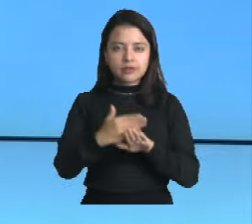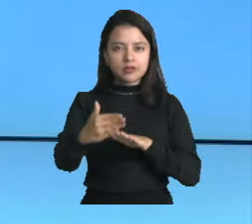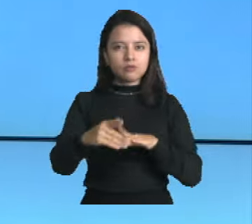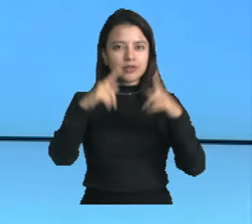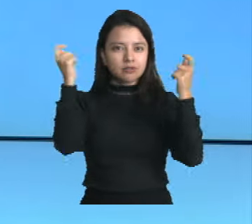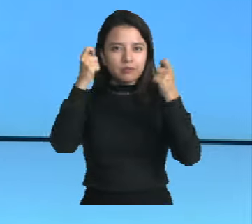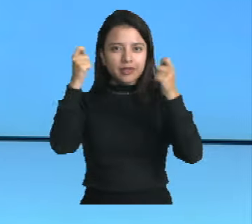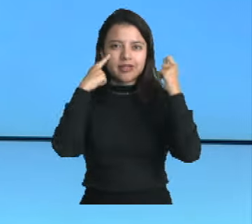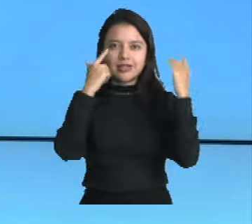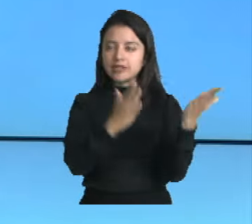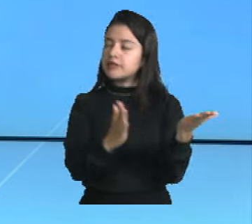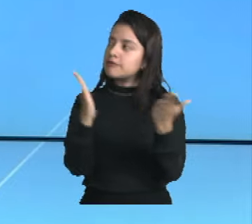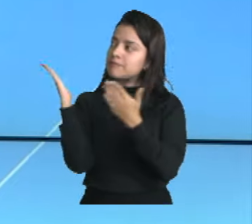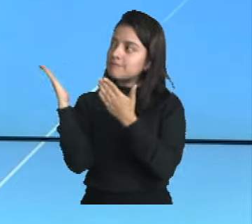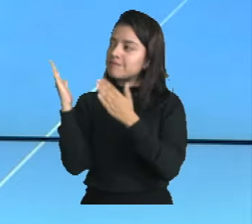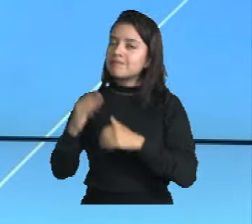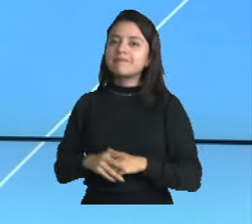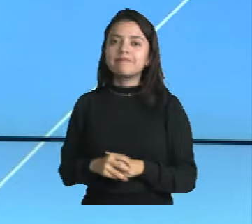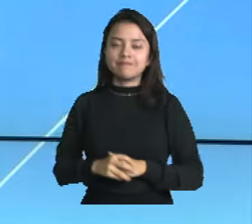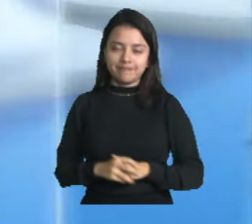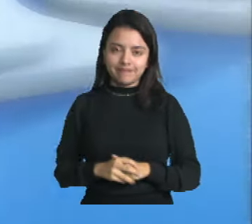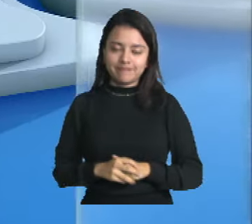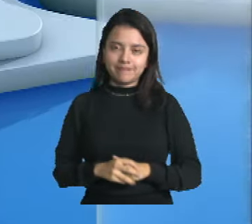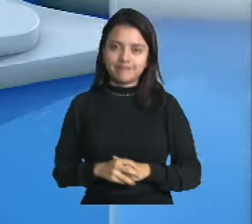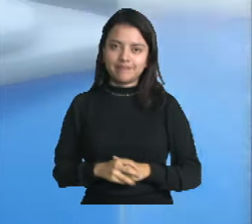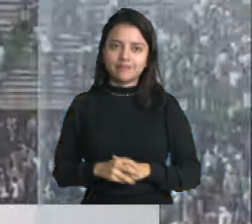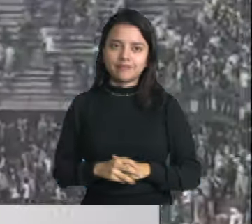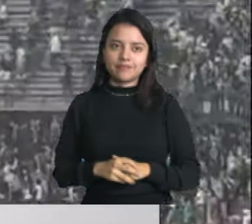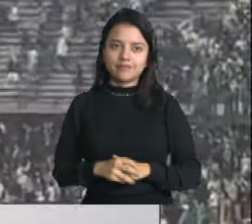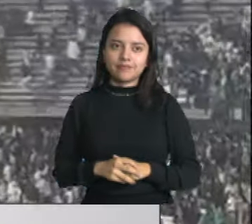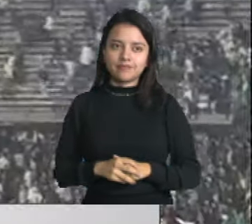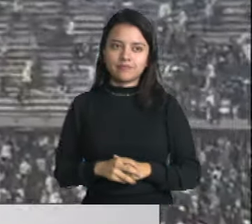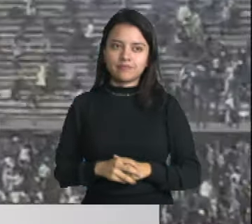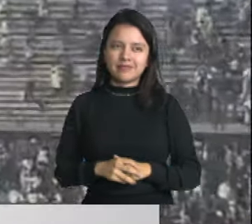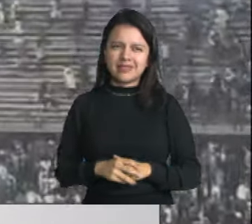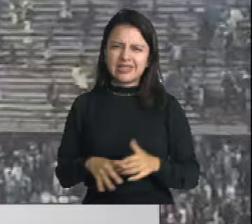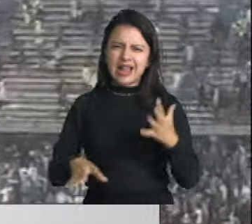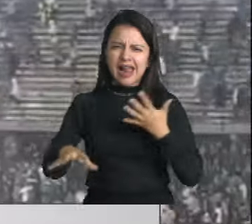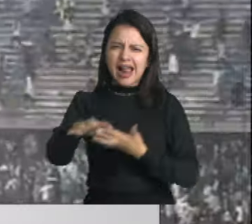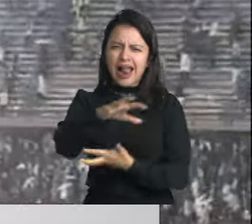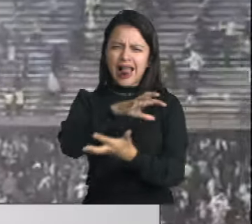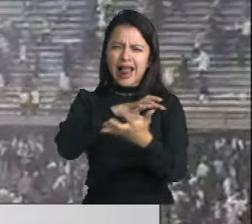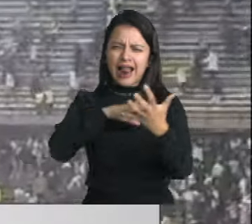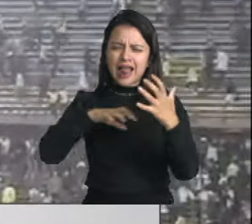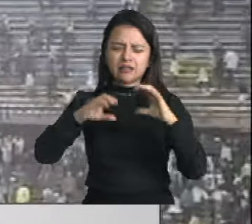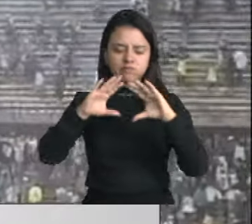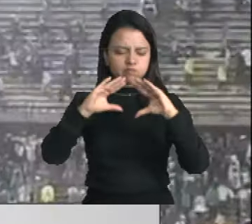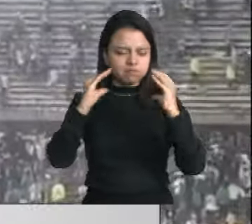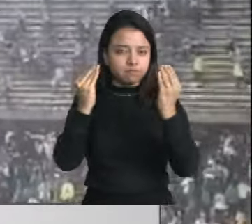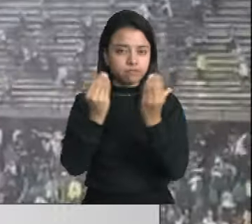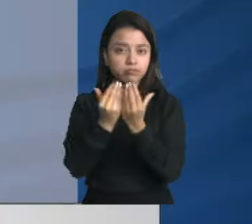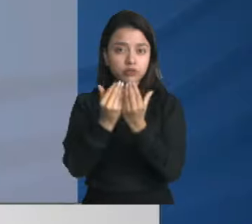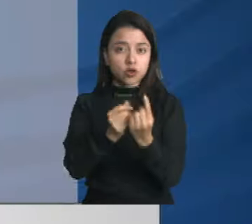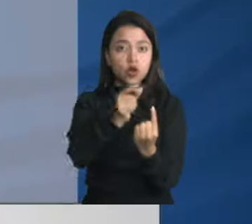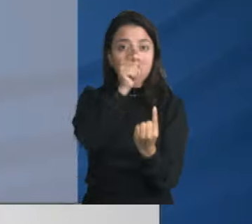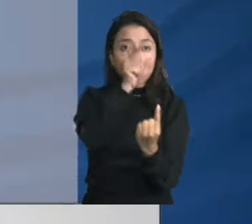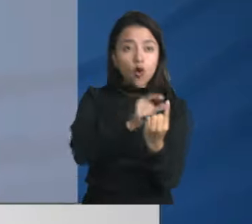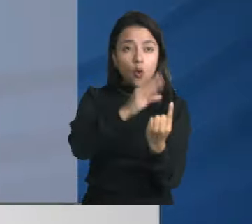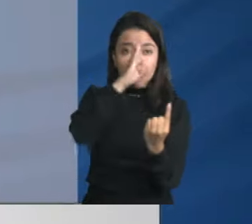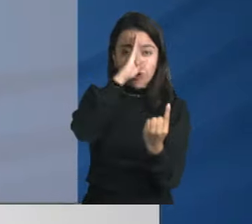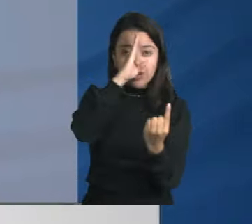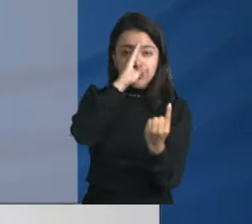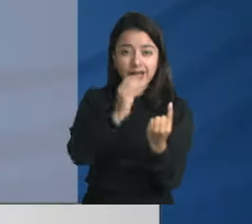pausa en Noticentro 1 CMI y al regresar, espere. Violencia en el Atanasio Girardot deja un policía y